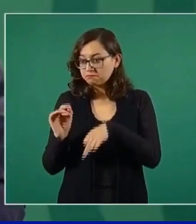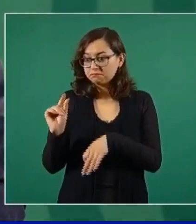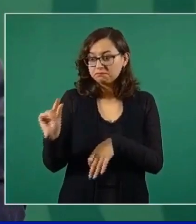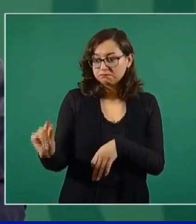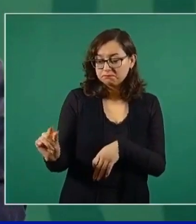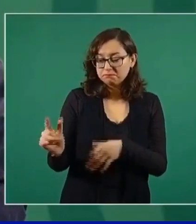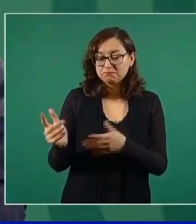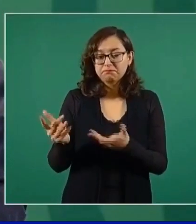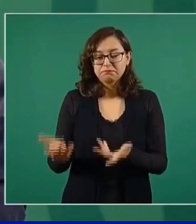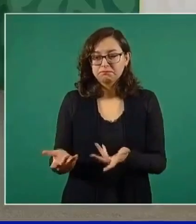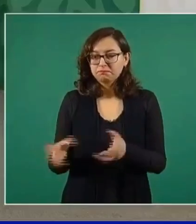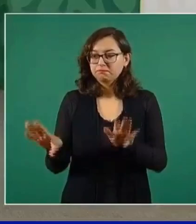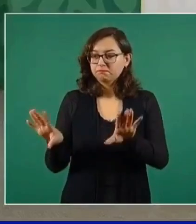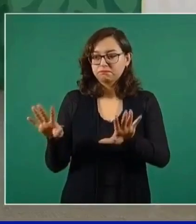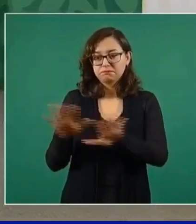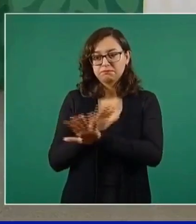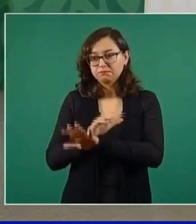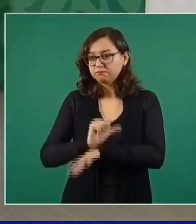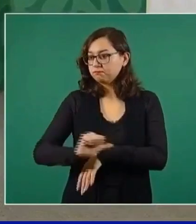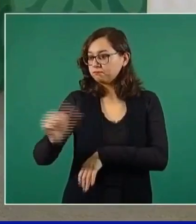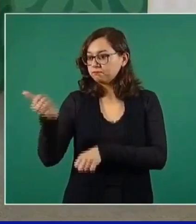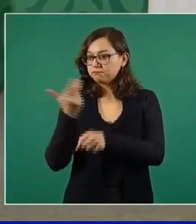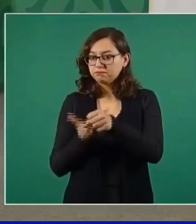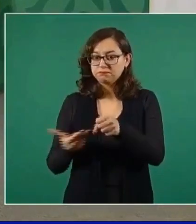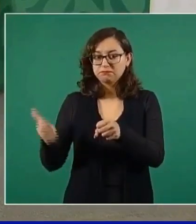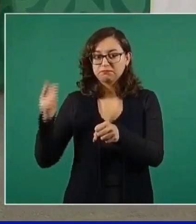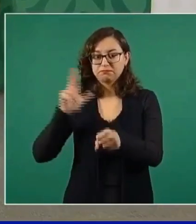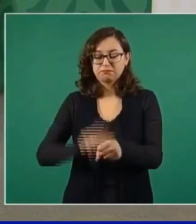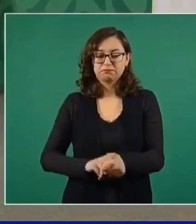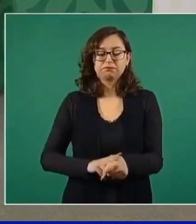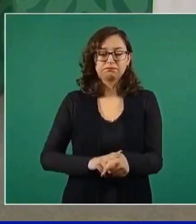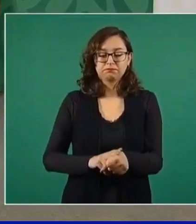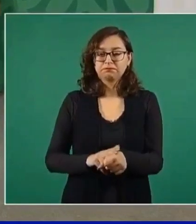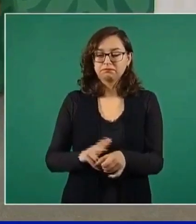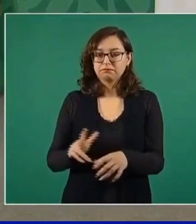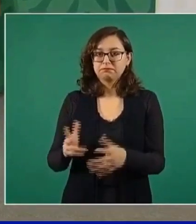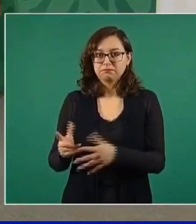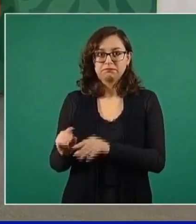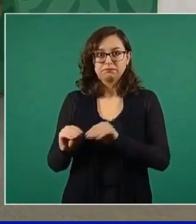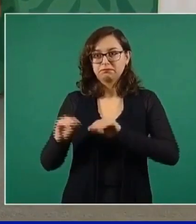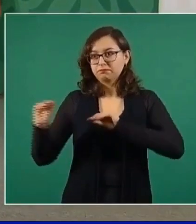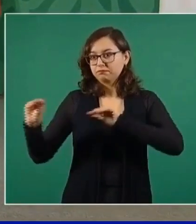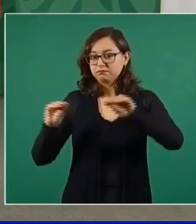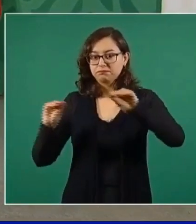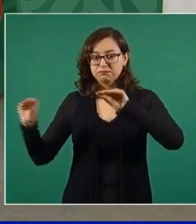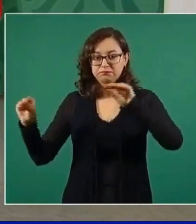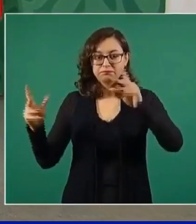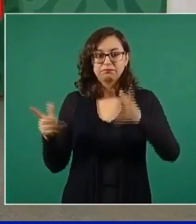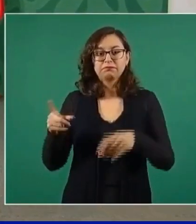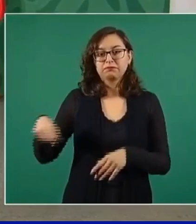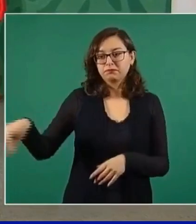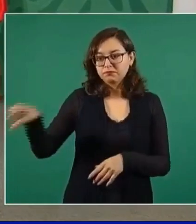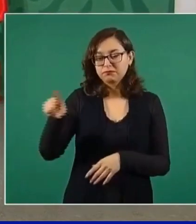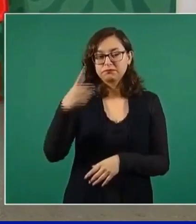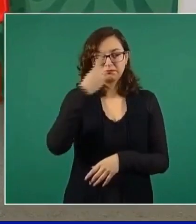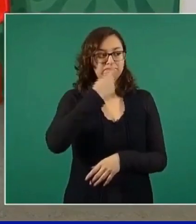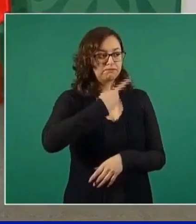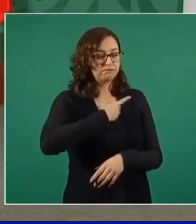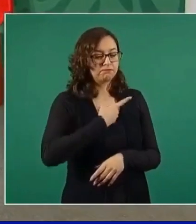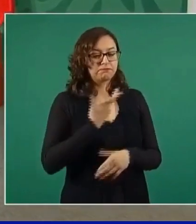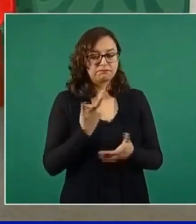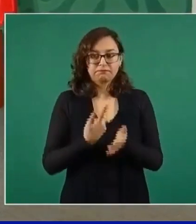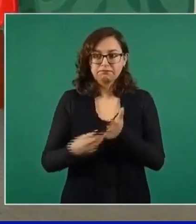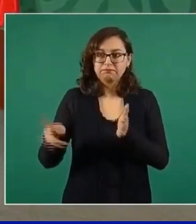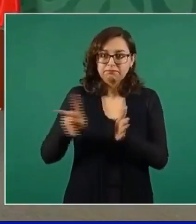esperando reacomodarlos en el sistema de salud. Entonces me plantearon eso.